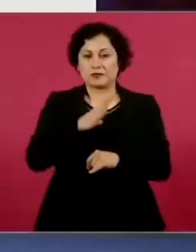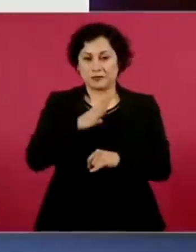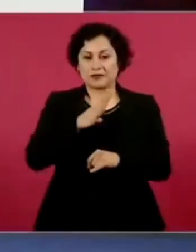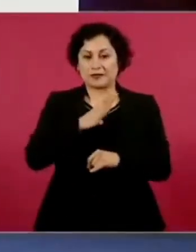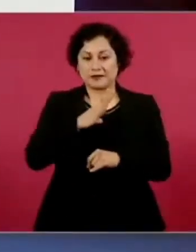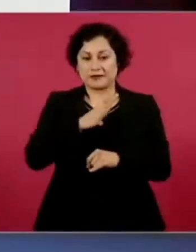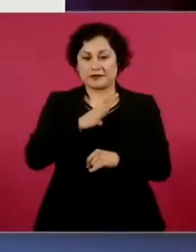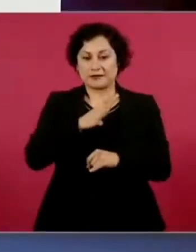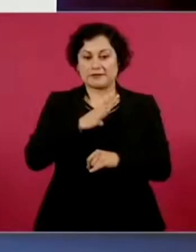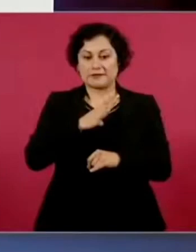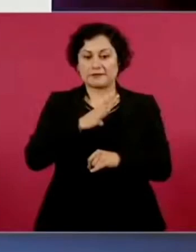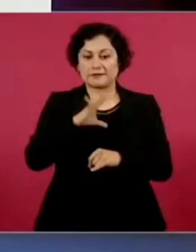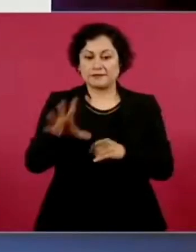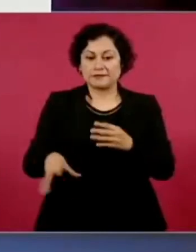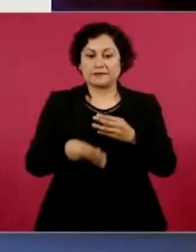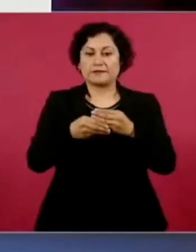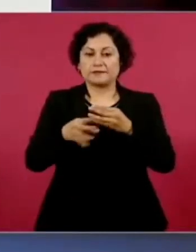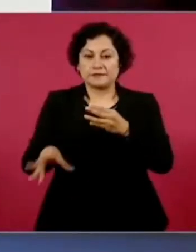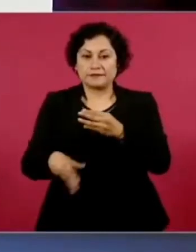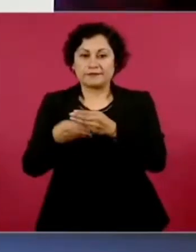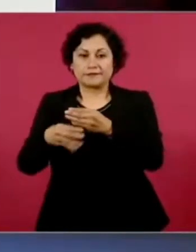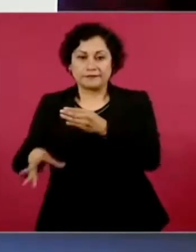agrega estas,